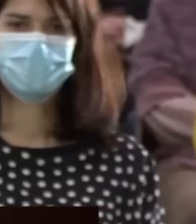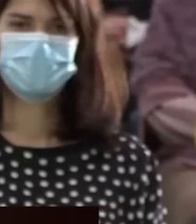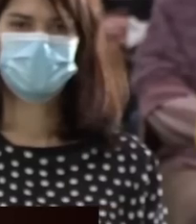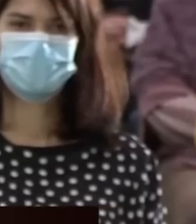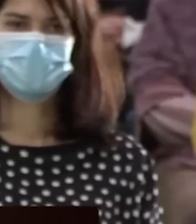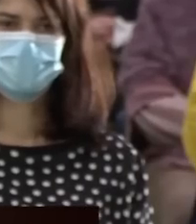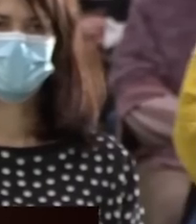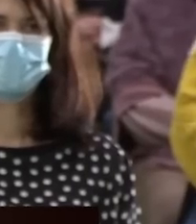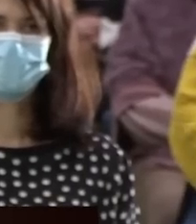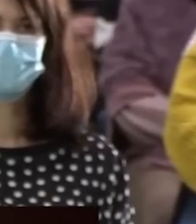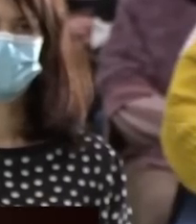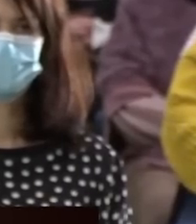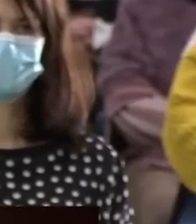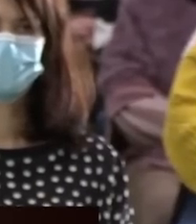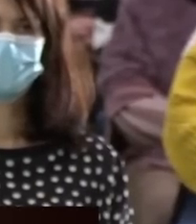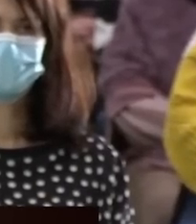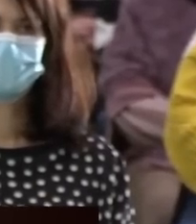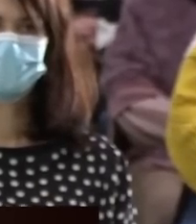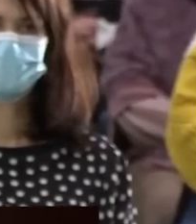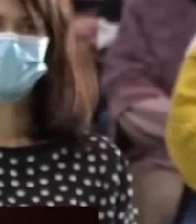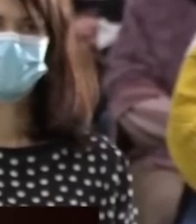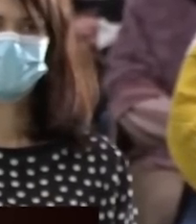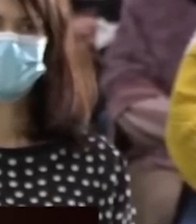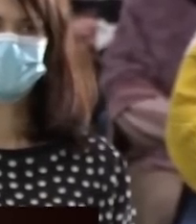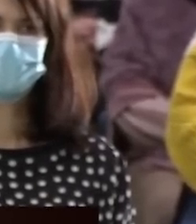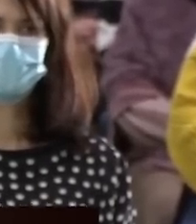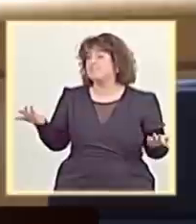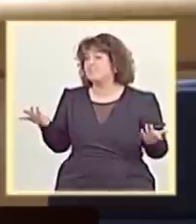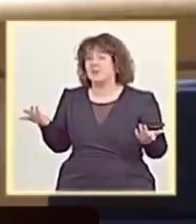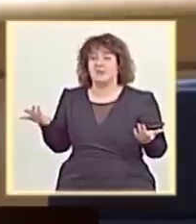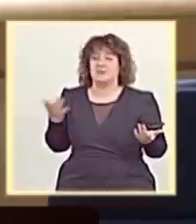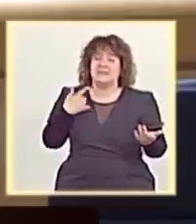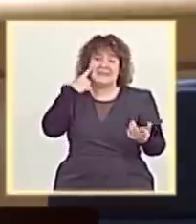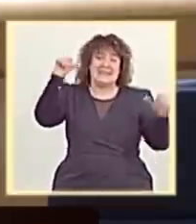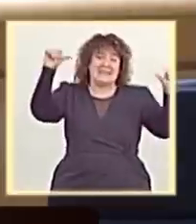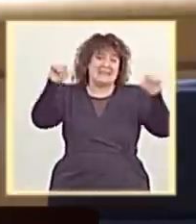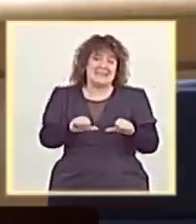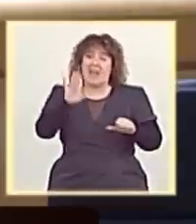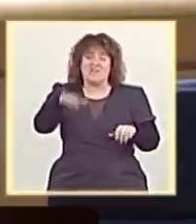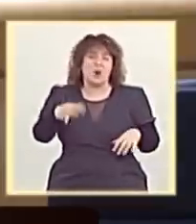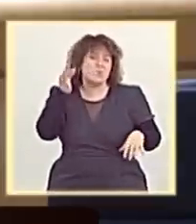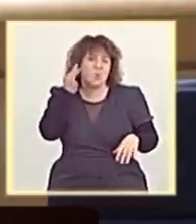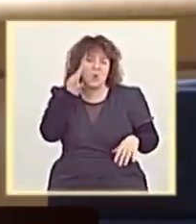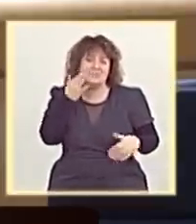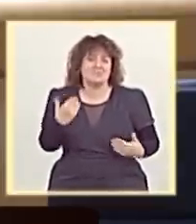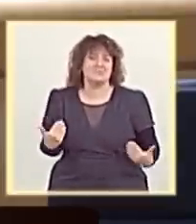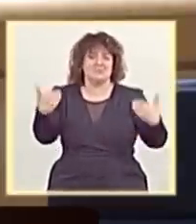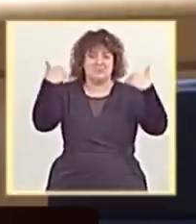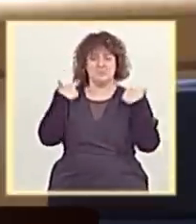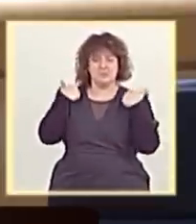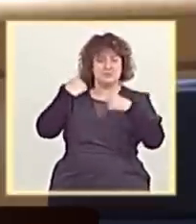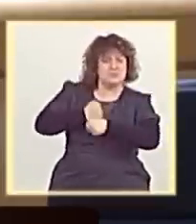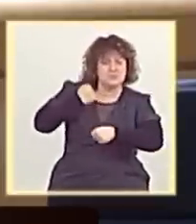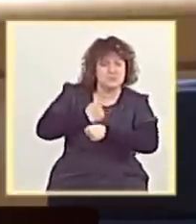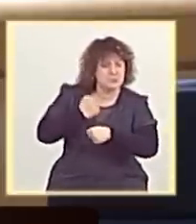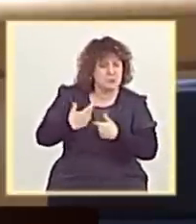rebajaron la condena, hubiesen rectificado. Si no lo han hecho y siguen igual, es que es una ley que han querido y que de alguna manera quieren poner en la calle a toda